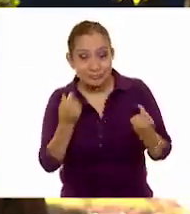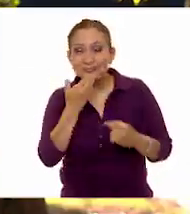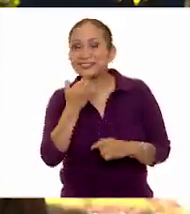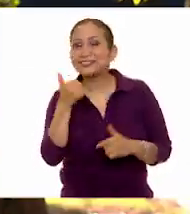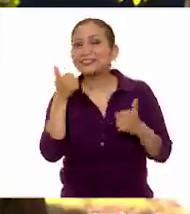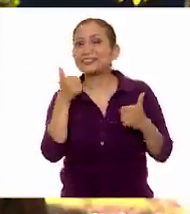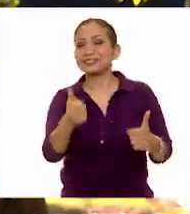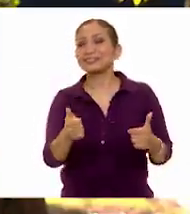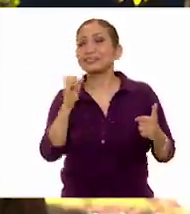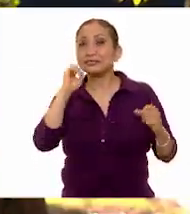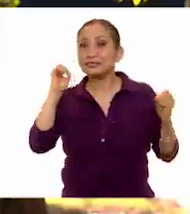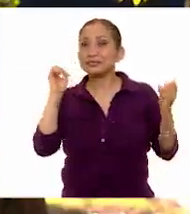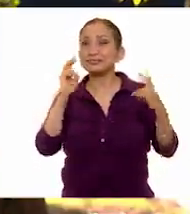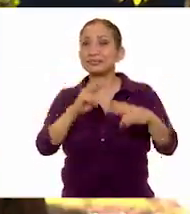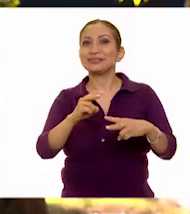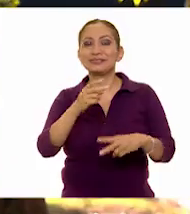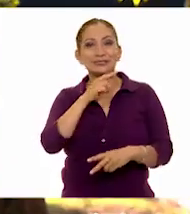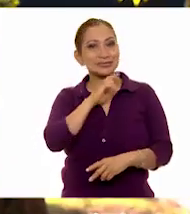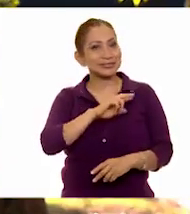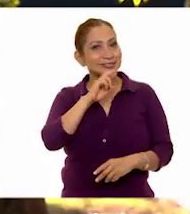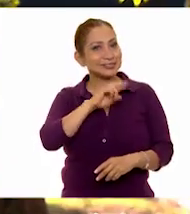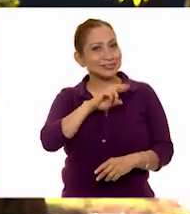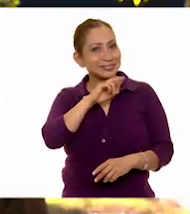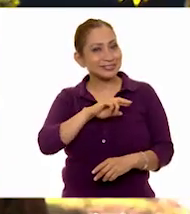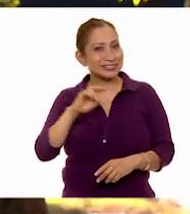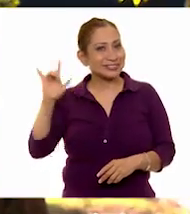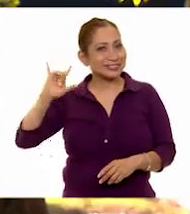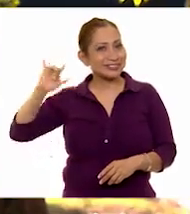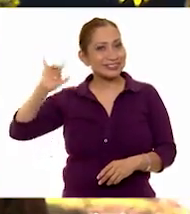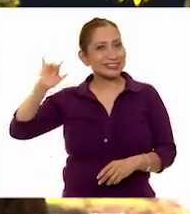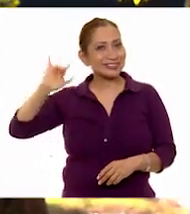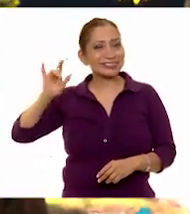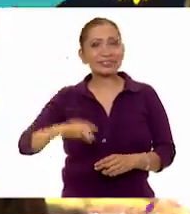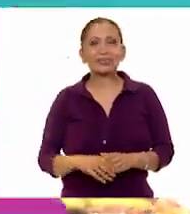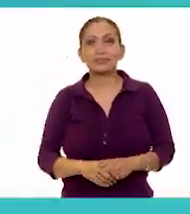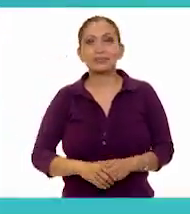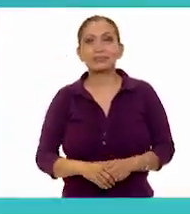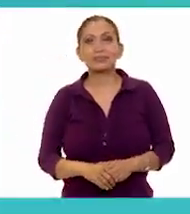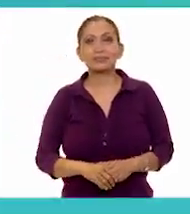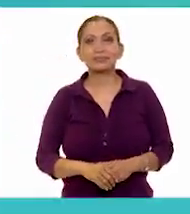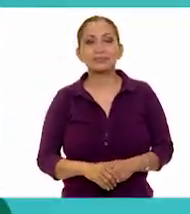¡Muy bien! ¡Nos vemos pronto!